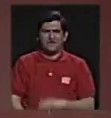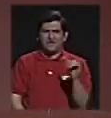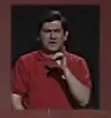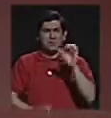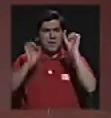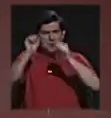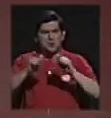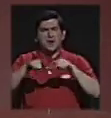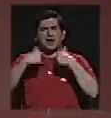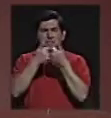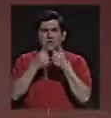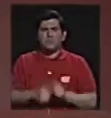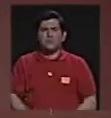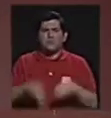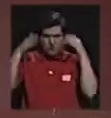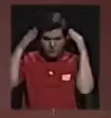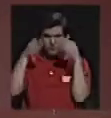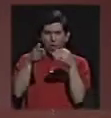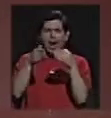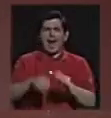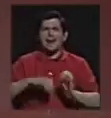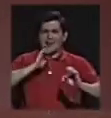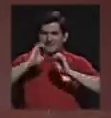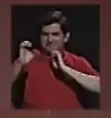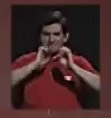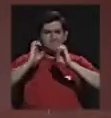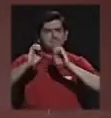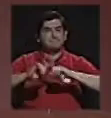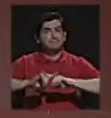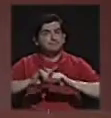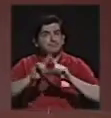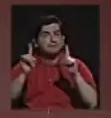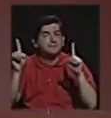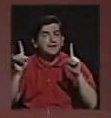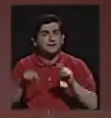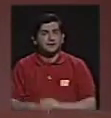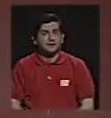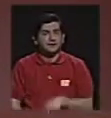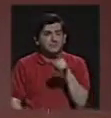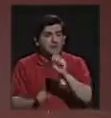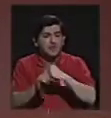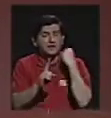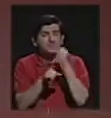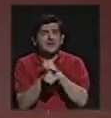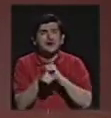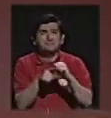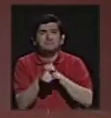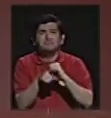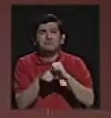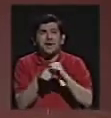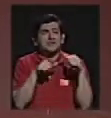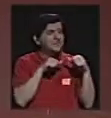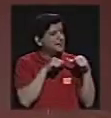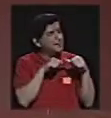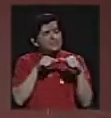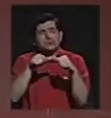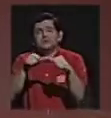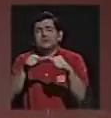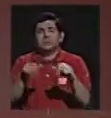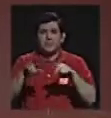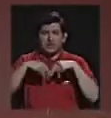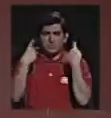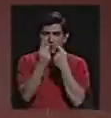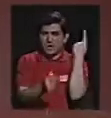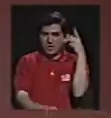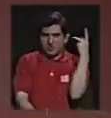pueden ser grupos focales, pueden ser entrevistas, pero eso debería ser una práctica sistemática en un partido